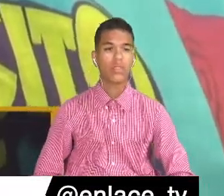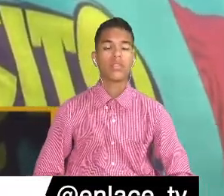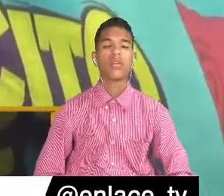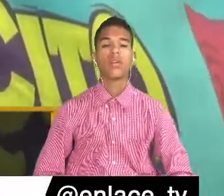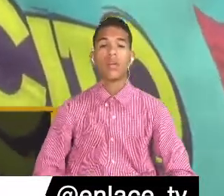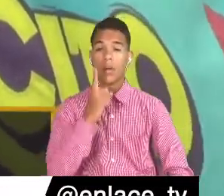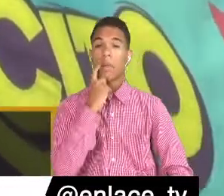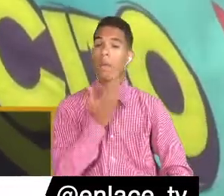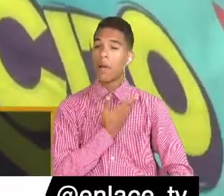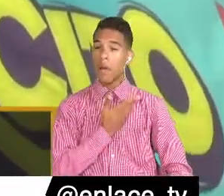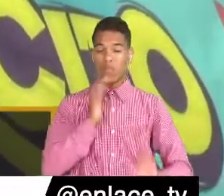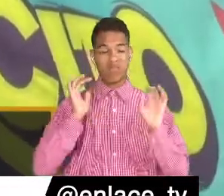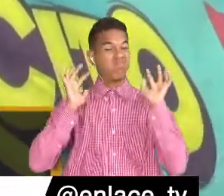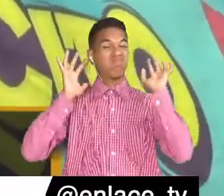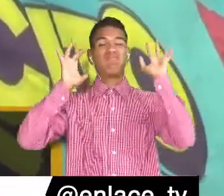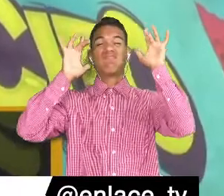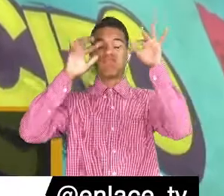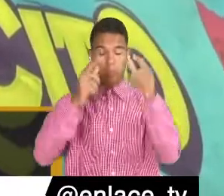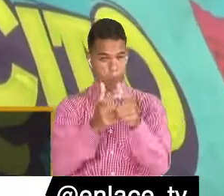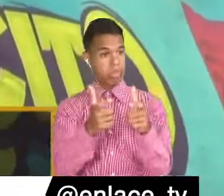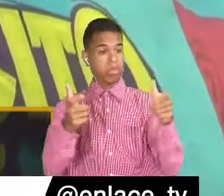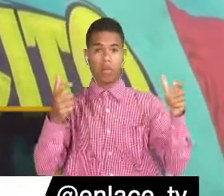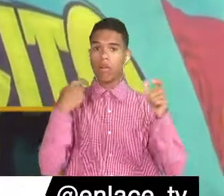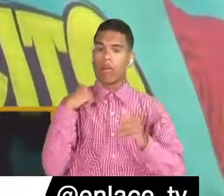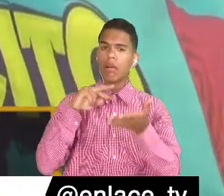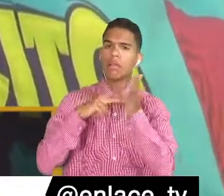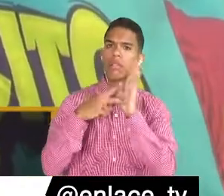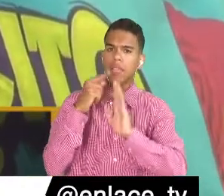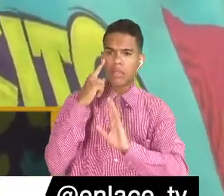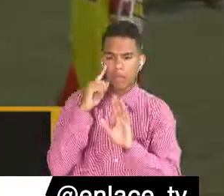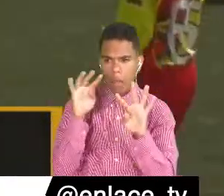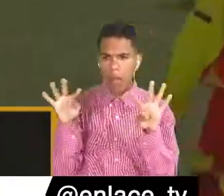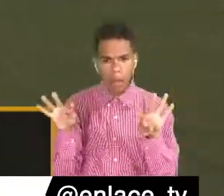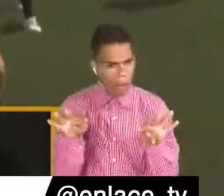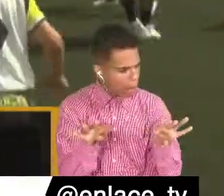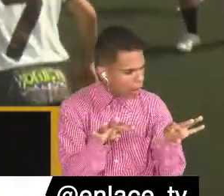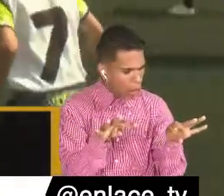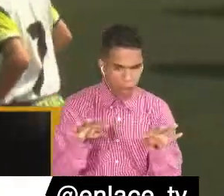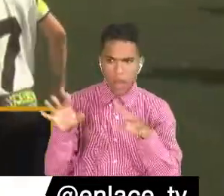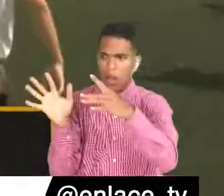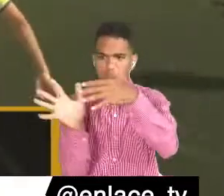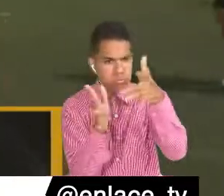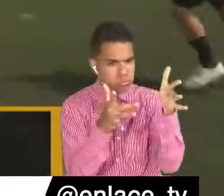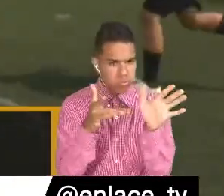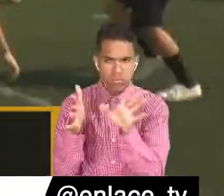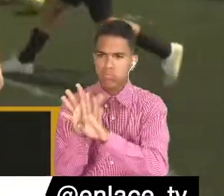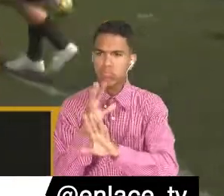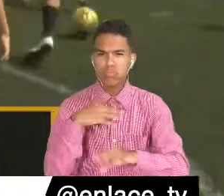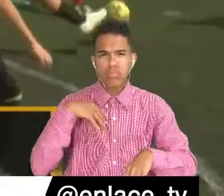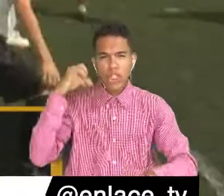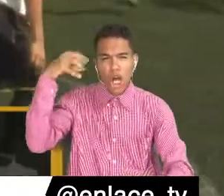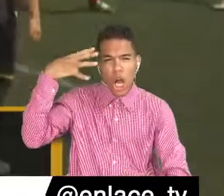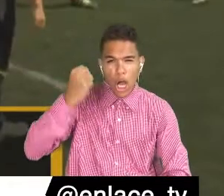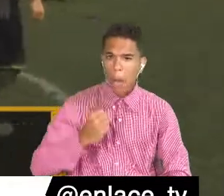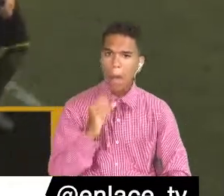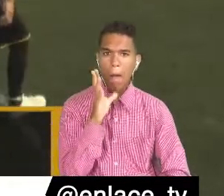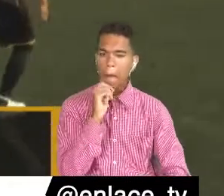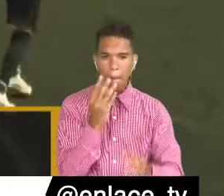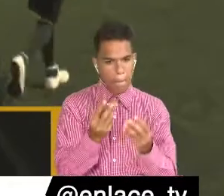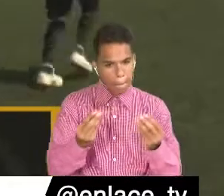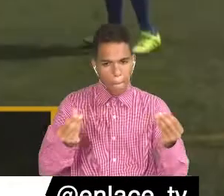buena. Realmente hoy ha sido un espectáculo agradable, buen clima, gracias a Dios. Con la tercera eliminatoria ya son 10 los equipos que